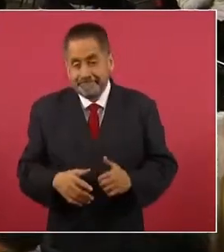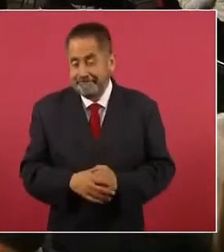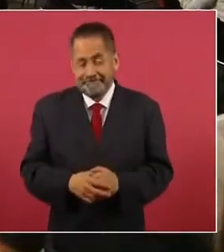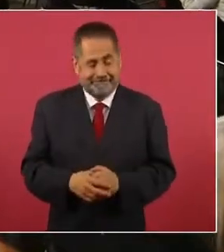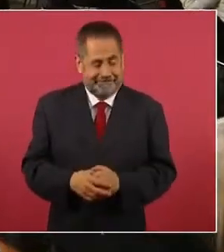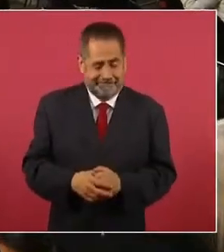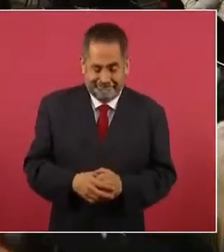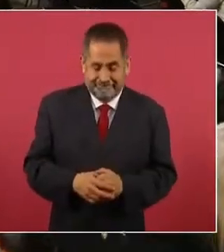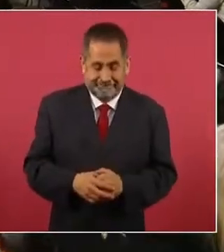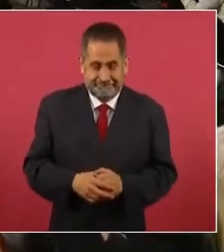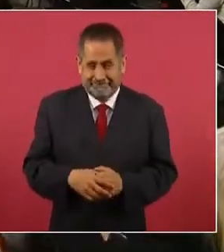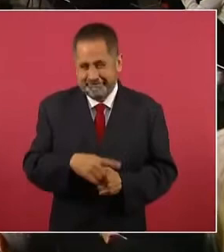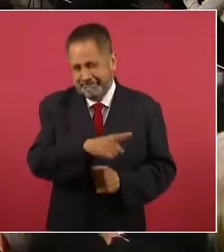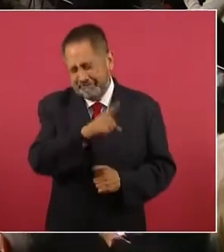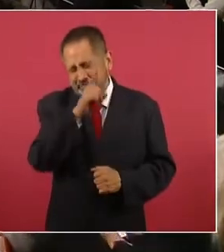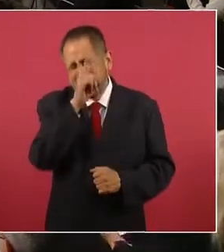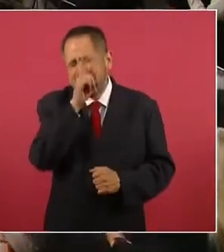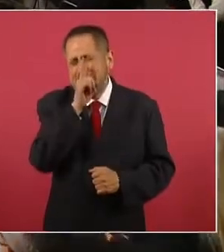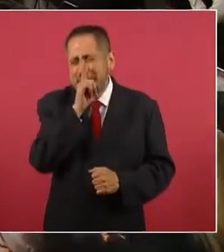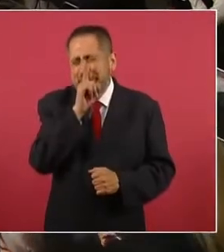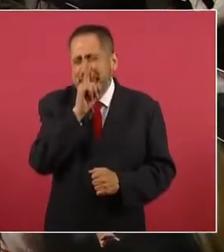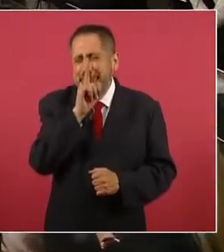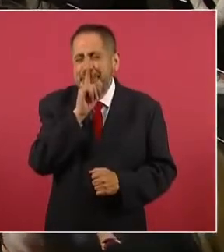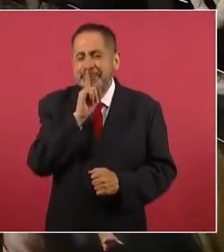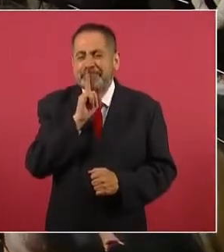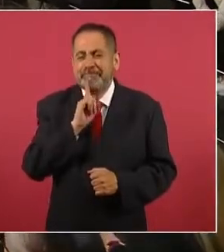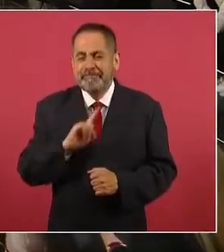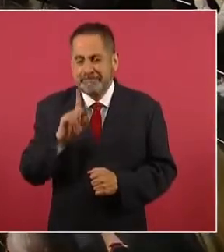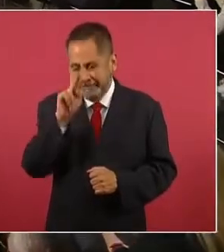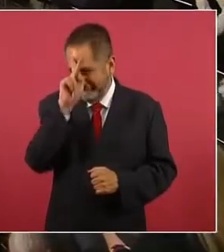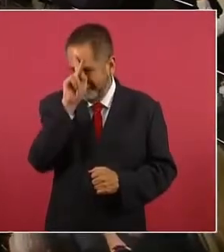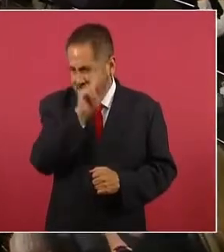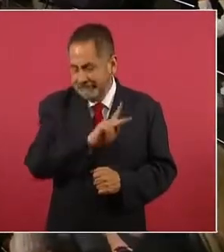lo que le sigue de mentirosos.